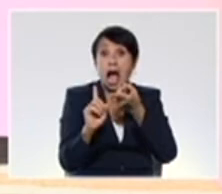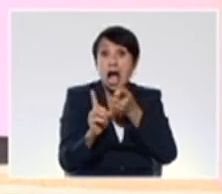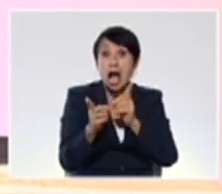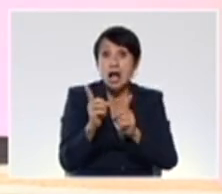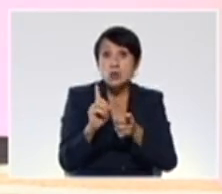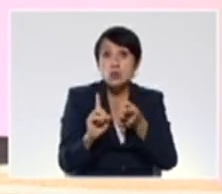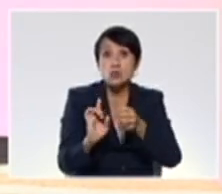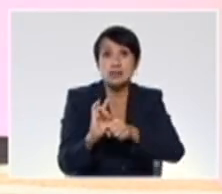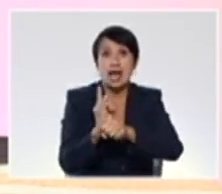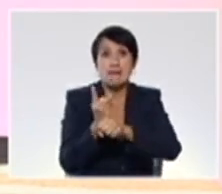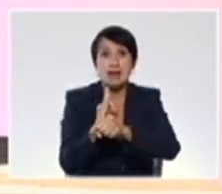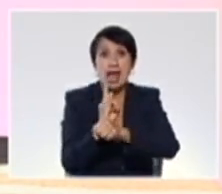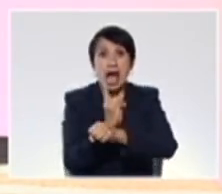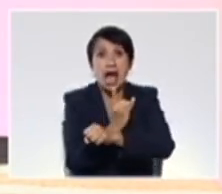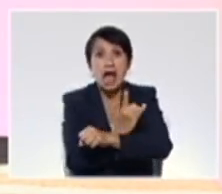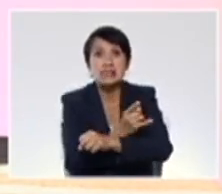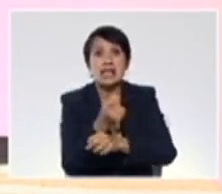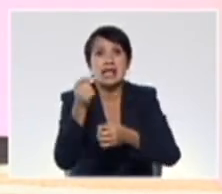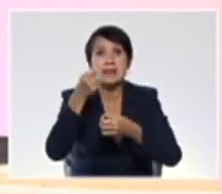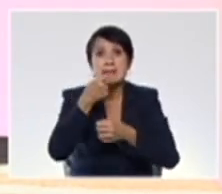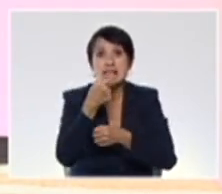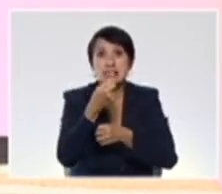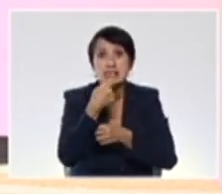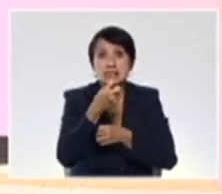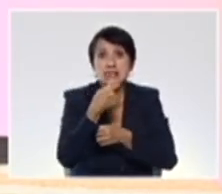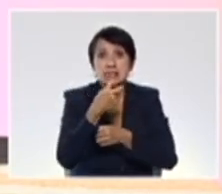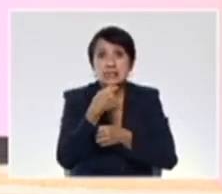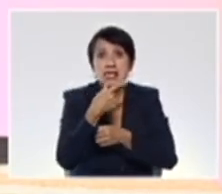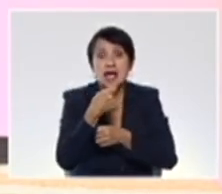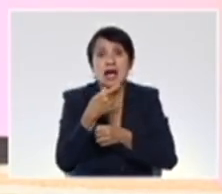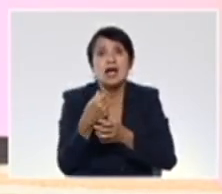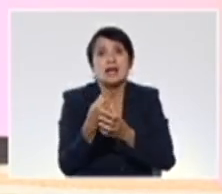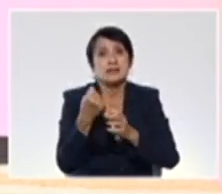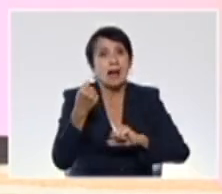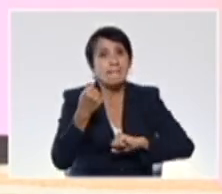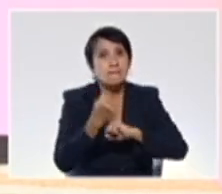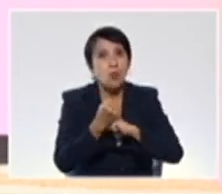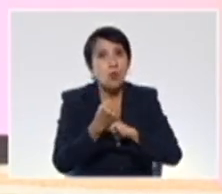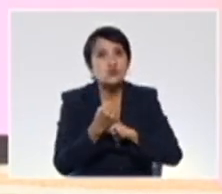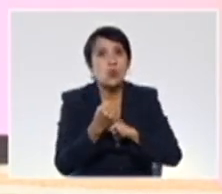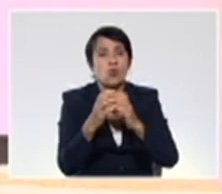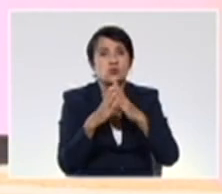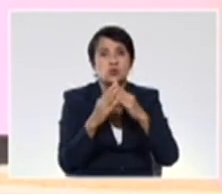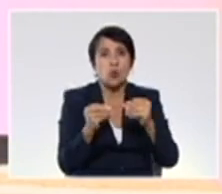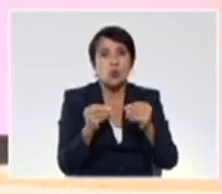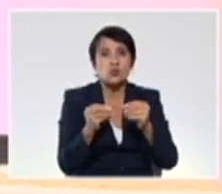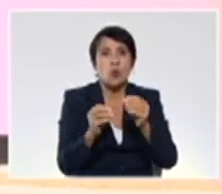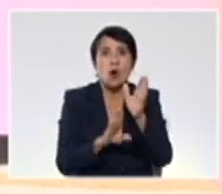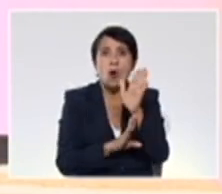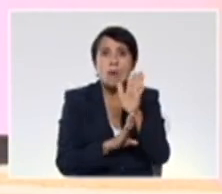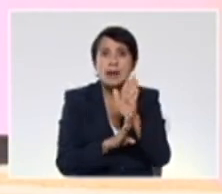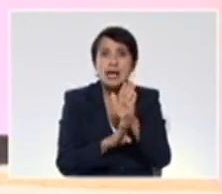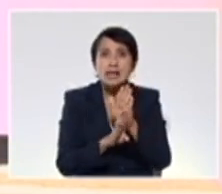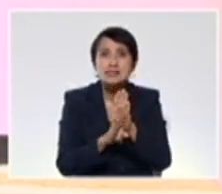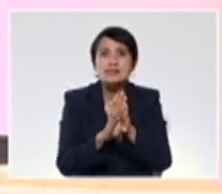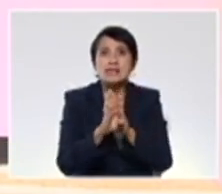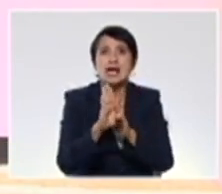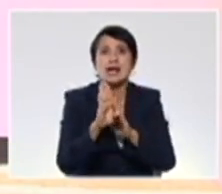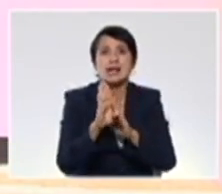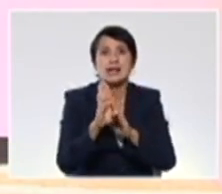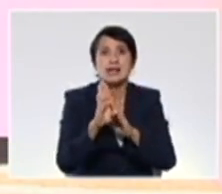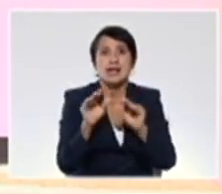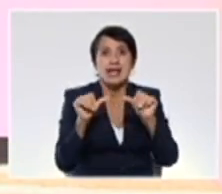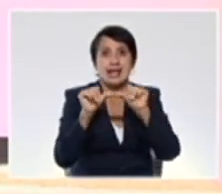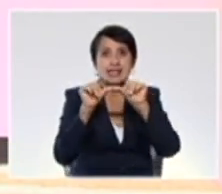aquellas plantas medicinales que nos pueden favorecer para ir aumentando